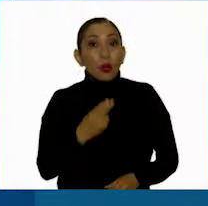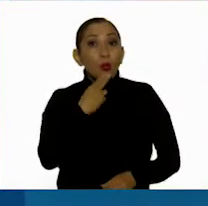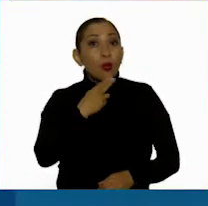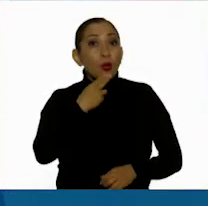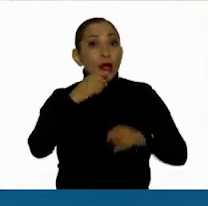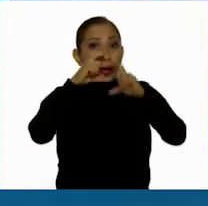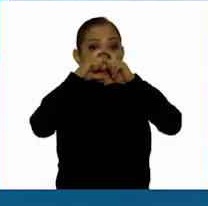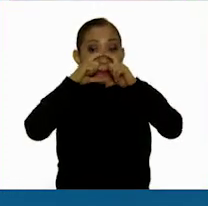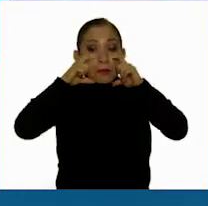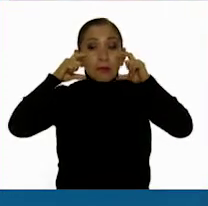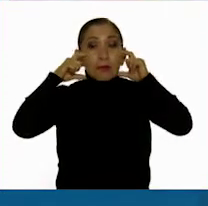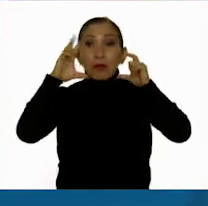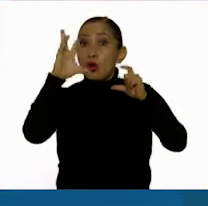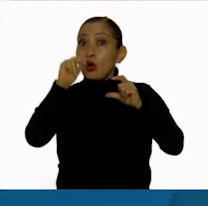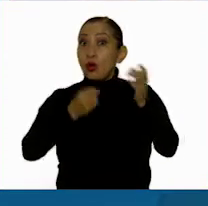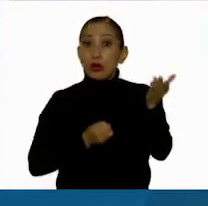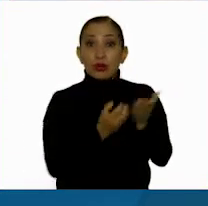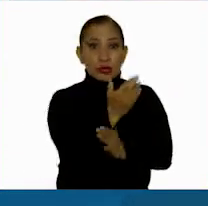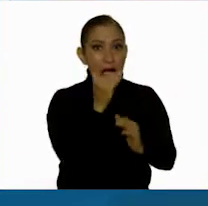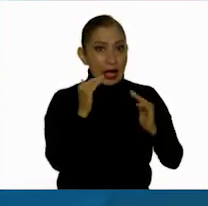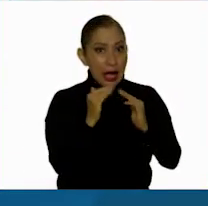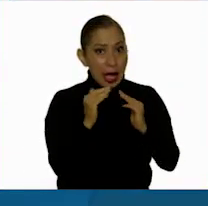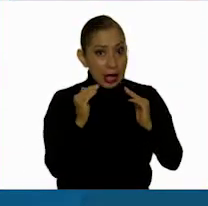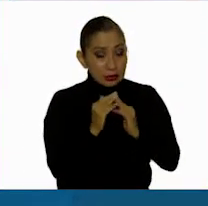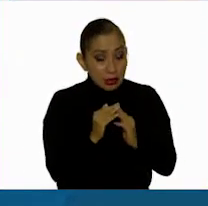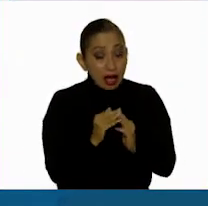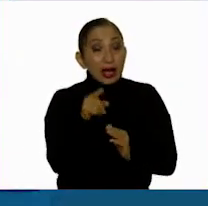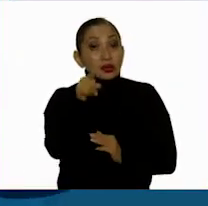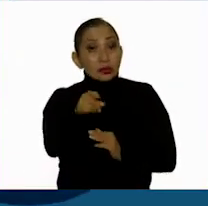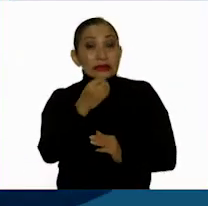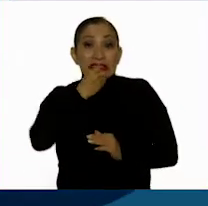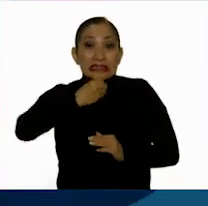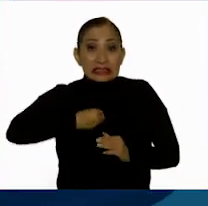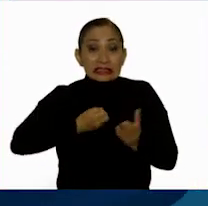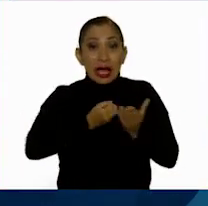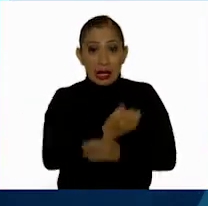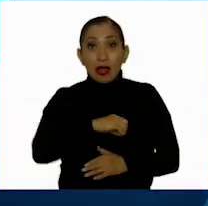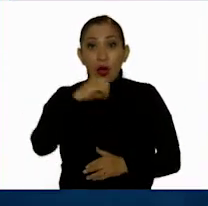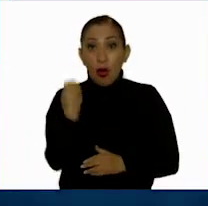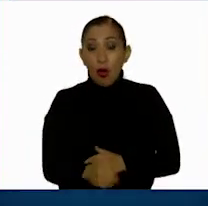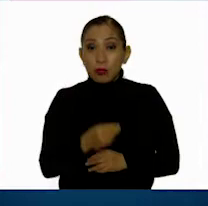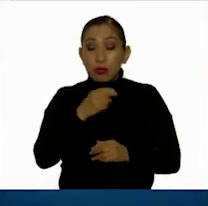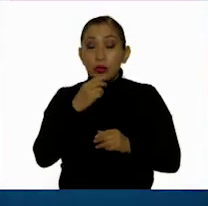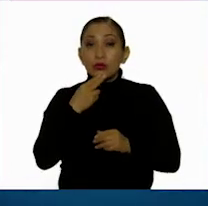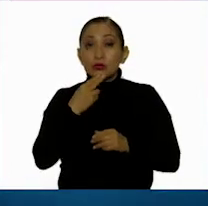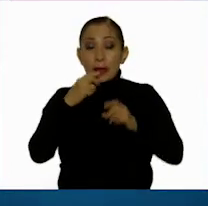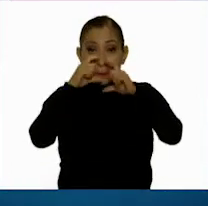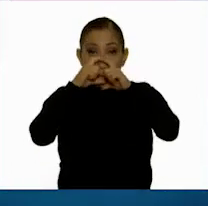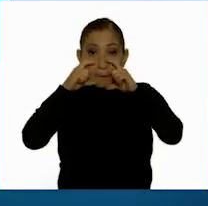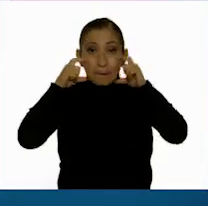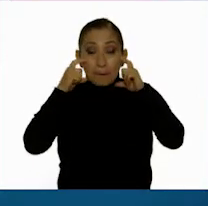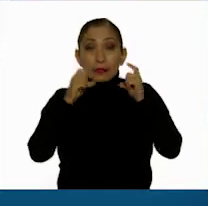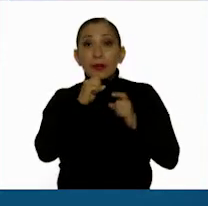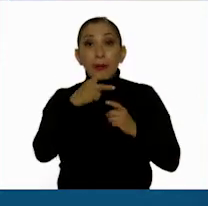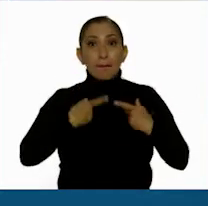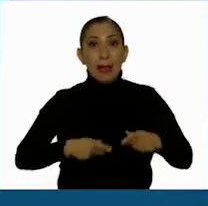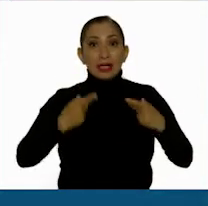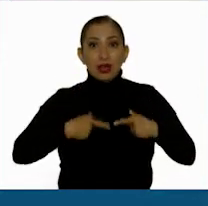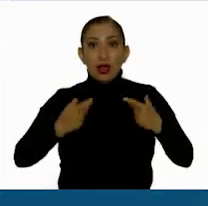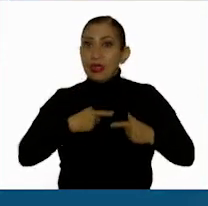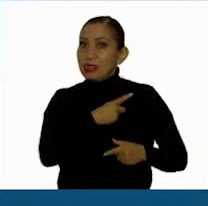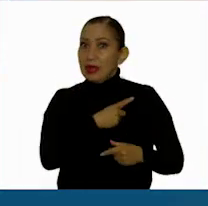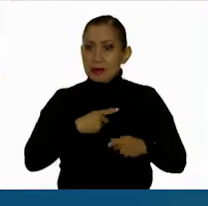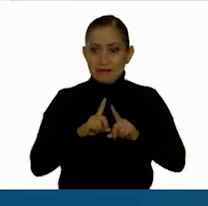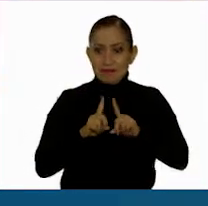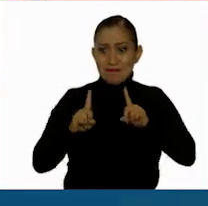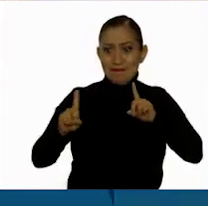Utiliza cubrebocas. No salgas de casa. Si tienes que hacerlo, recuerda que es obligatorio utilizarlo. Mantén una distancia mínima de 1,5